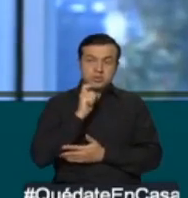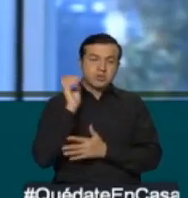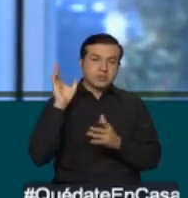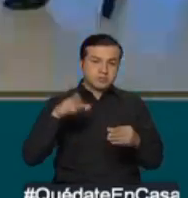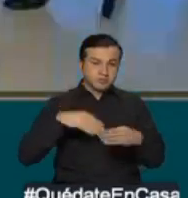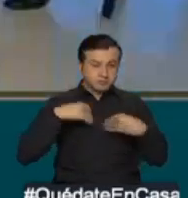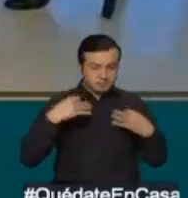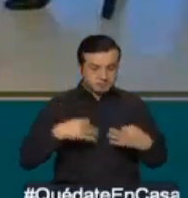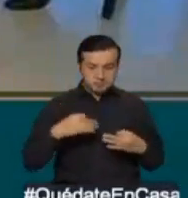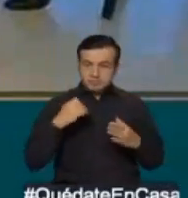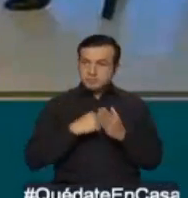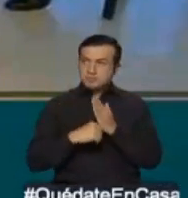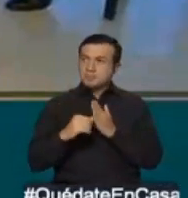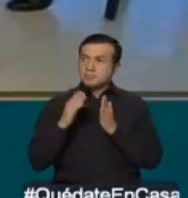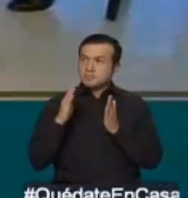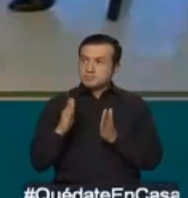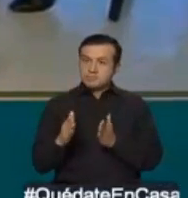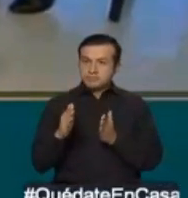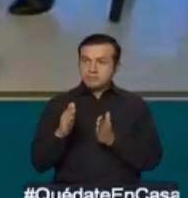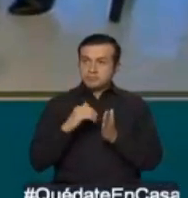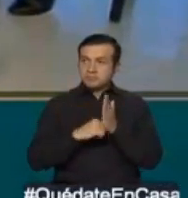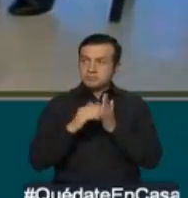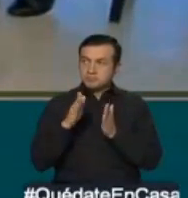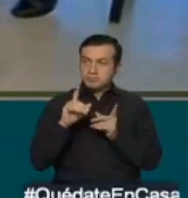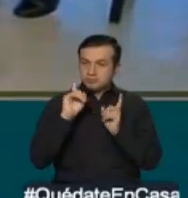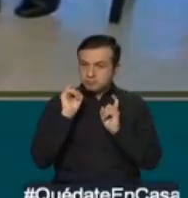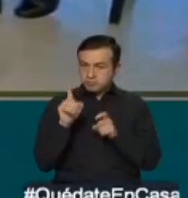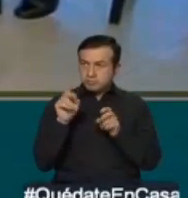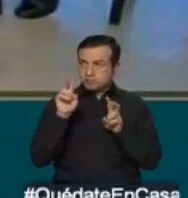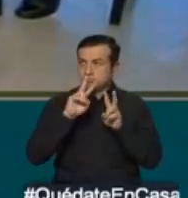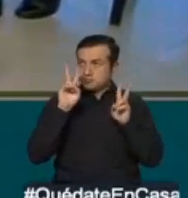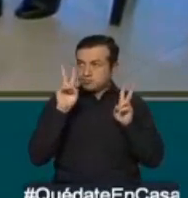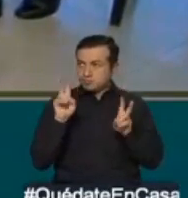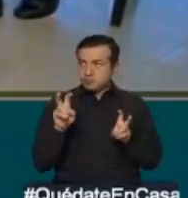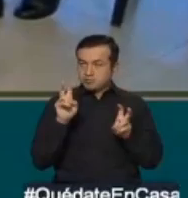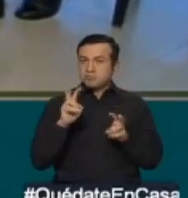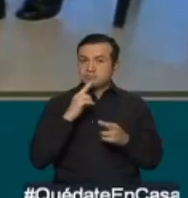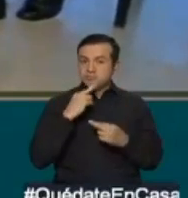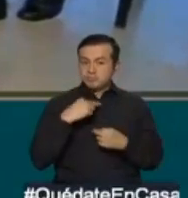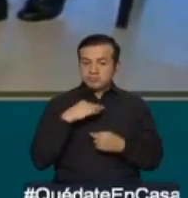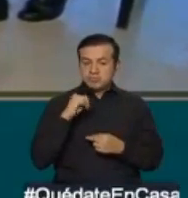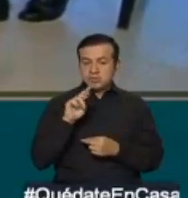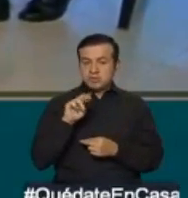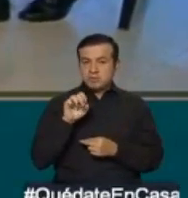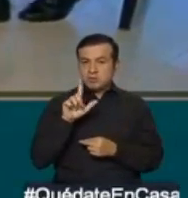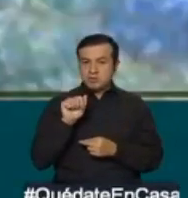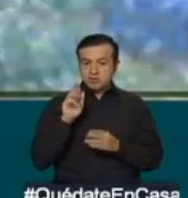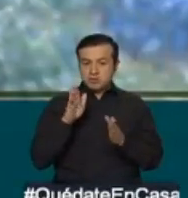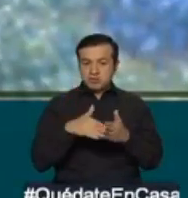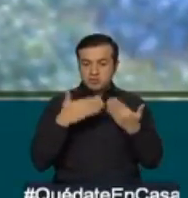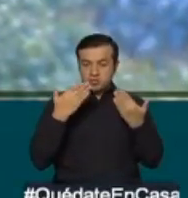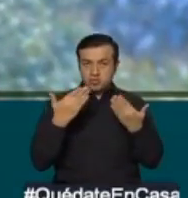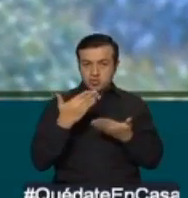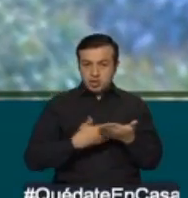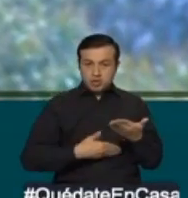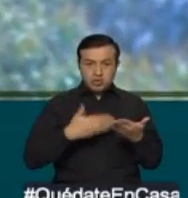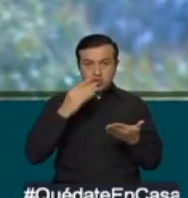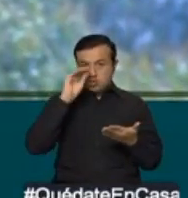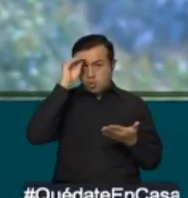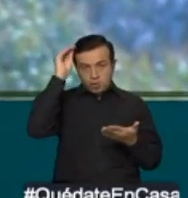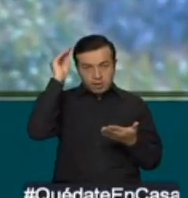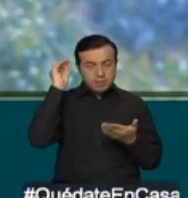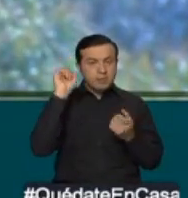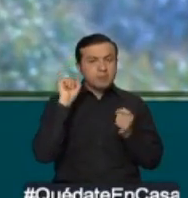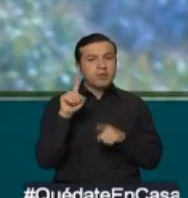establecer ministra preguntas relacionadas a su respuesta de marcelo gijón de diario de riobamba tiene la siguiente